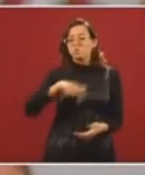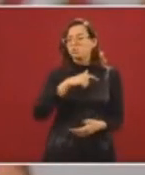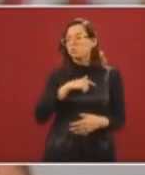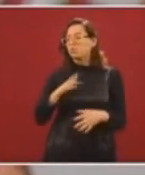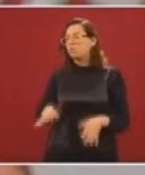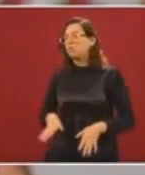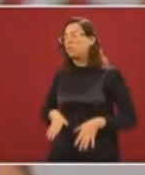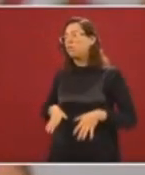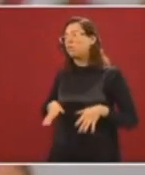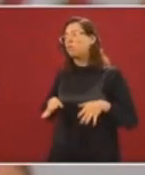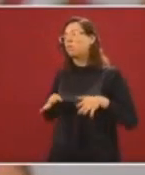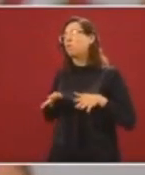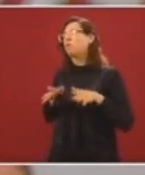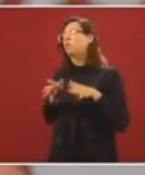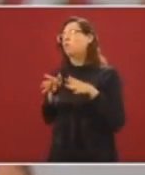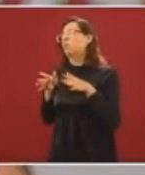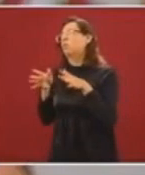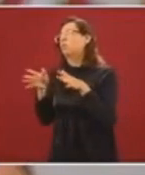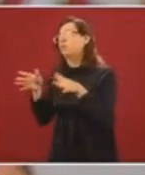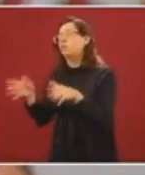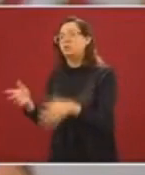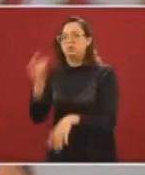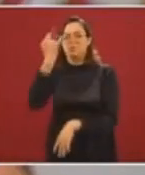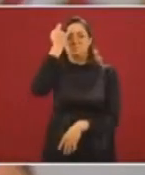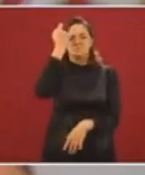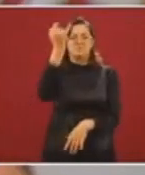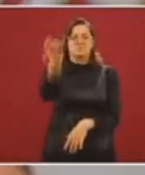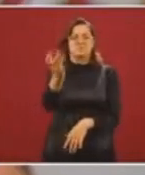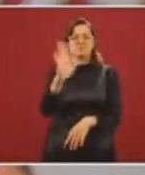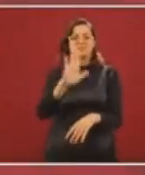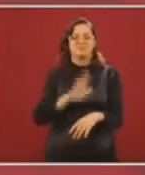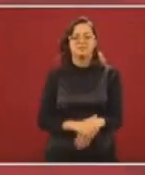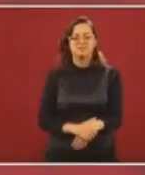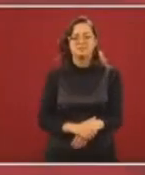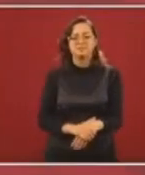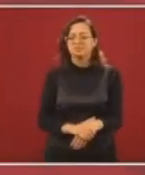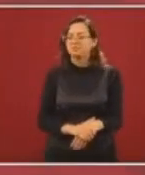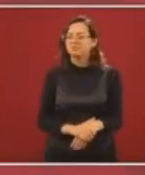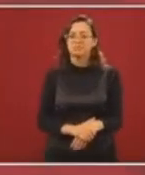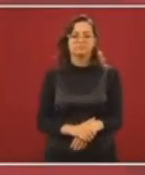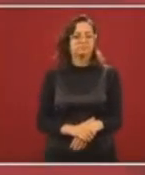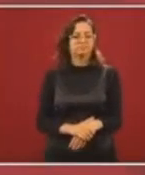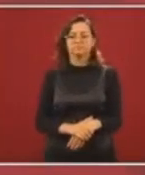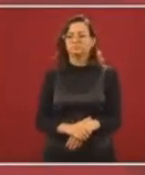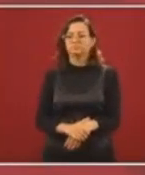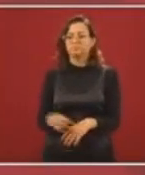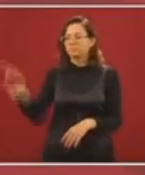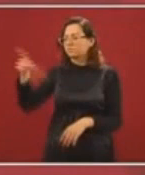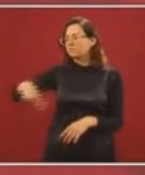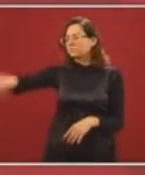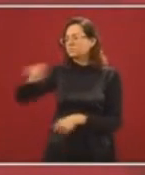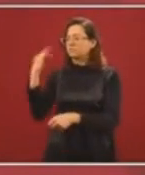apantallar por los medios de comunicación, desde luego con horrosas excepciones, ahora que están